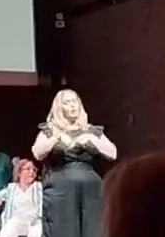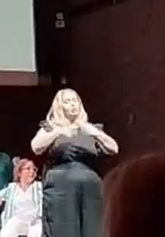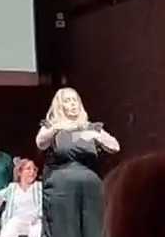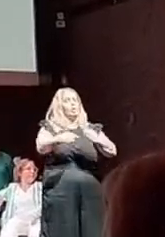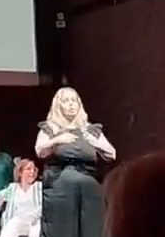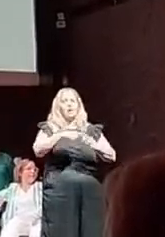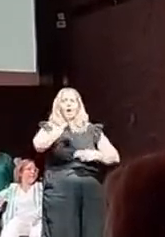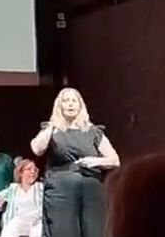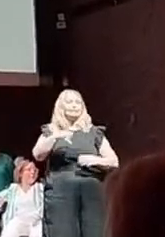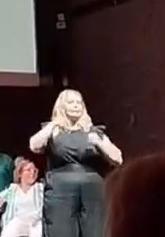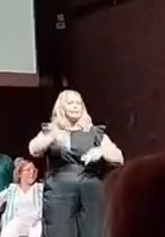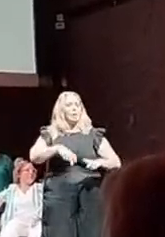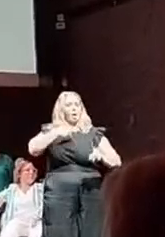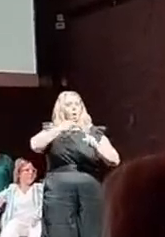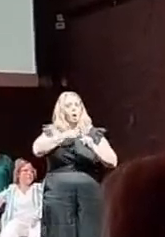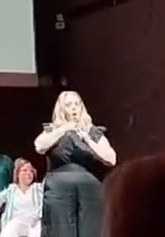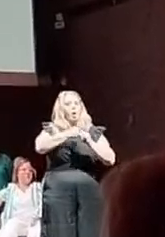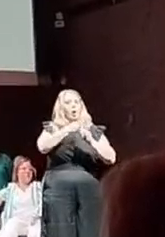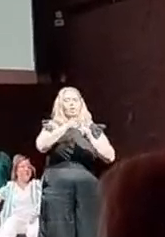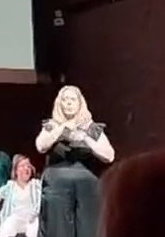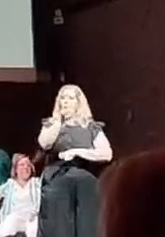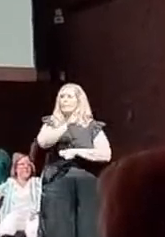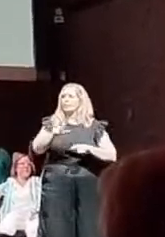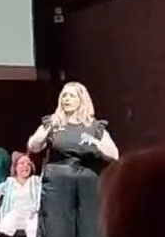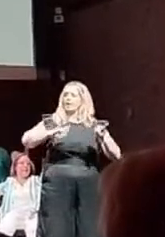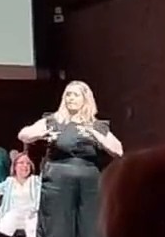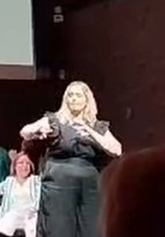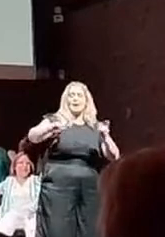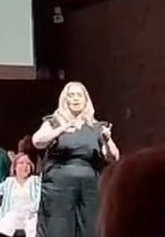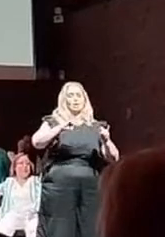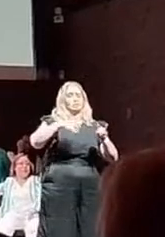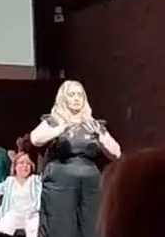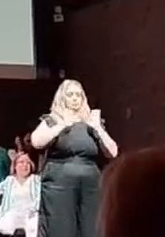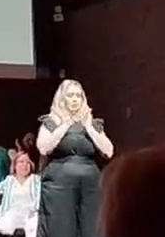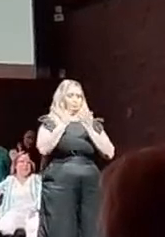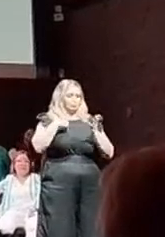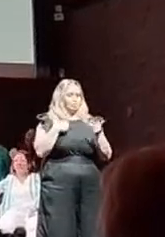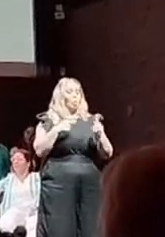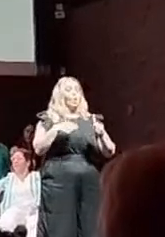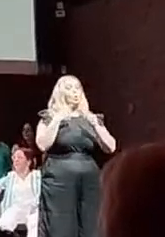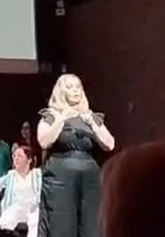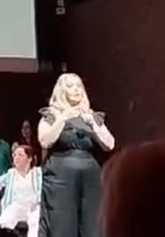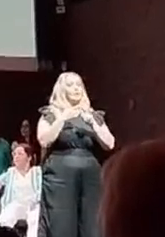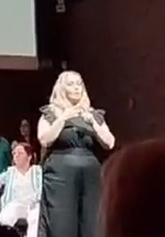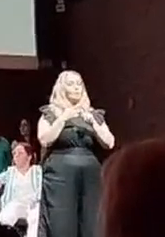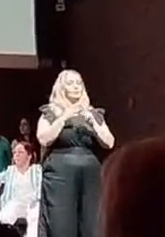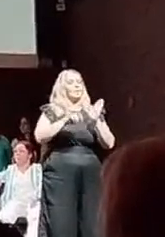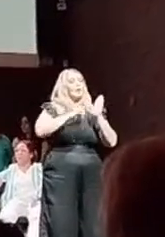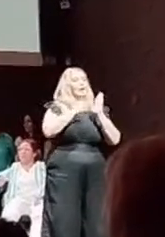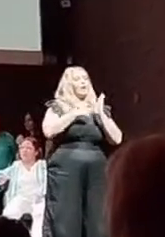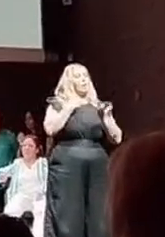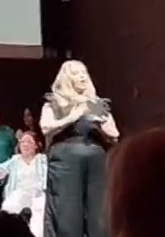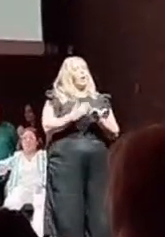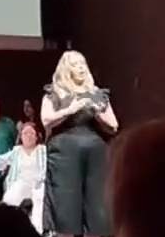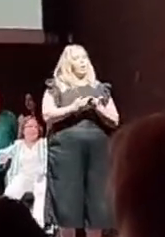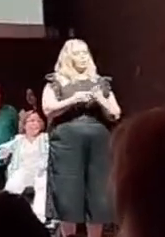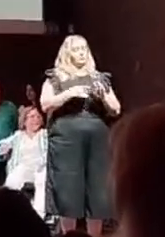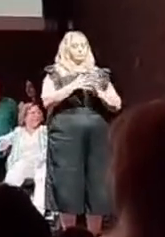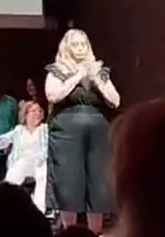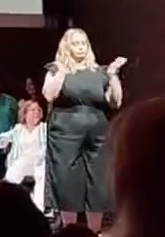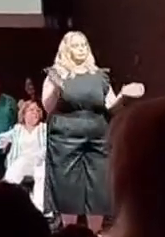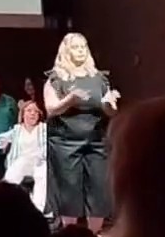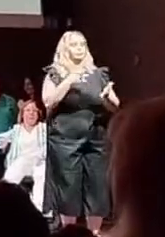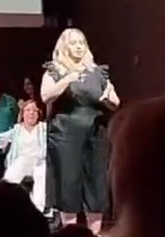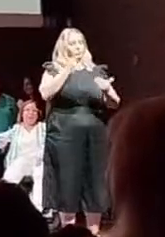forma incansable, junto a millones de personas en nuestros barrios y en todo el planeta, para que nuestra legislación garantice y promueva